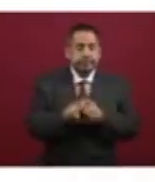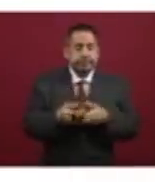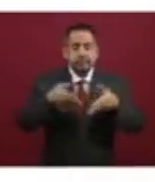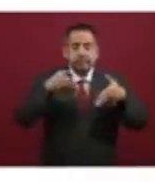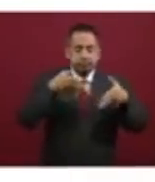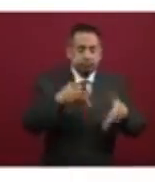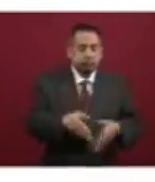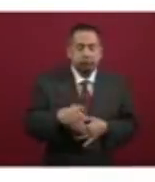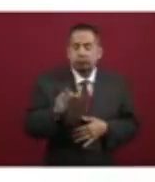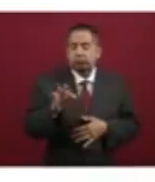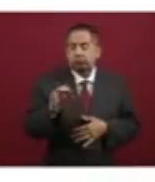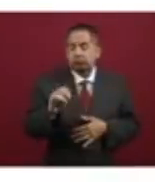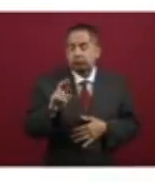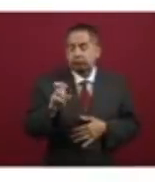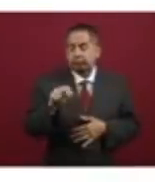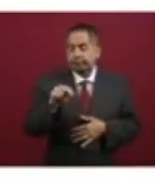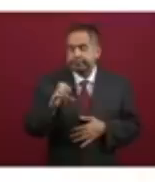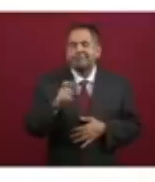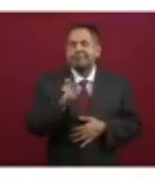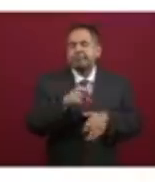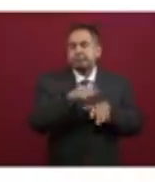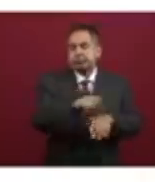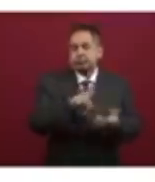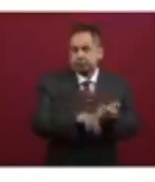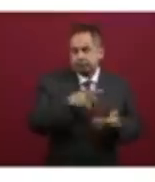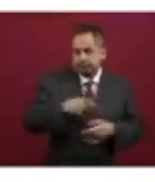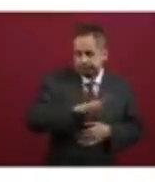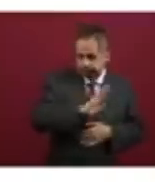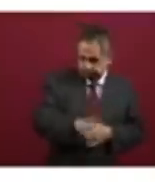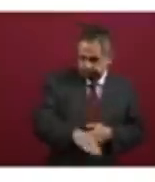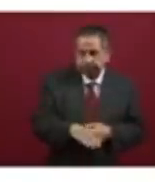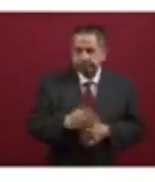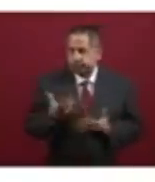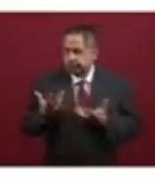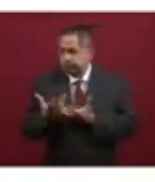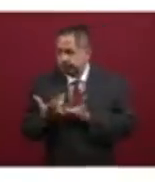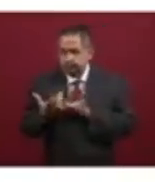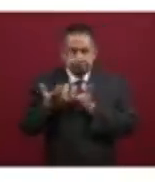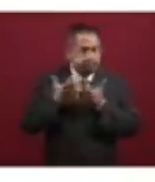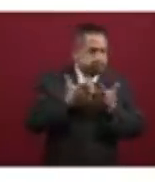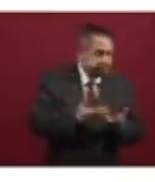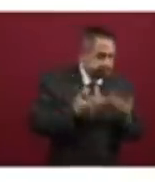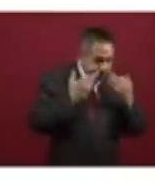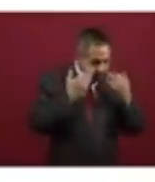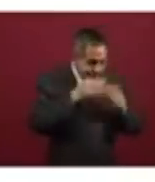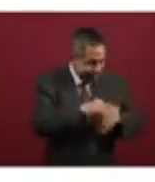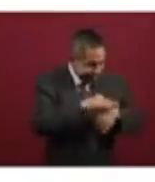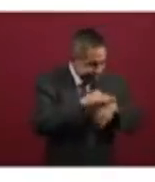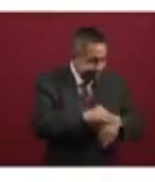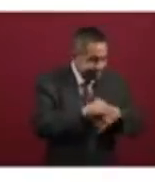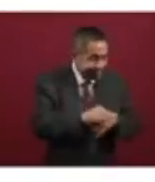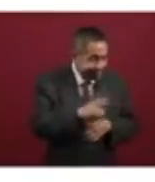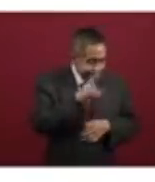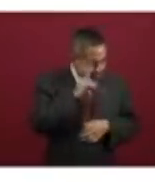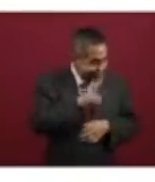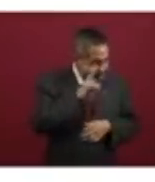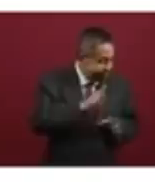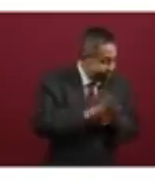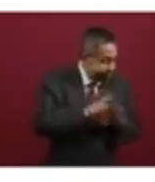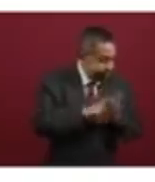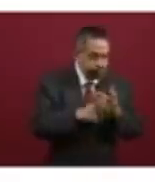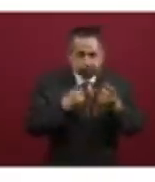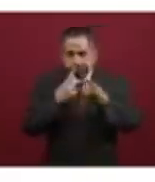de cada entidad e incluso en algunos municipios, para conocer de manera fidedigna las